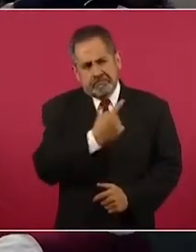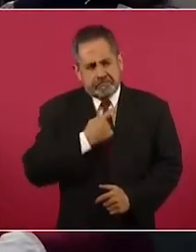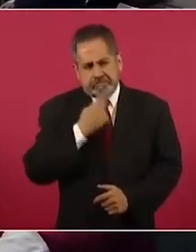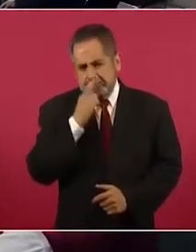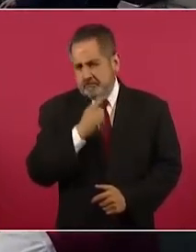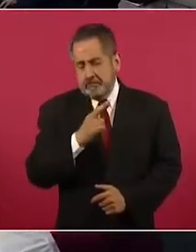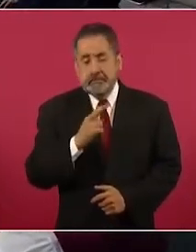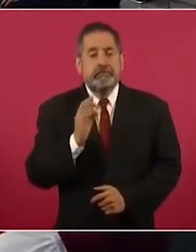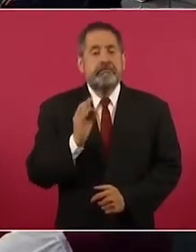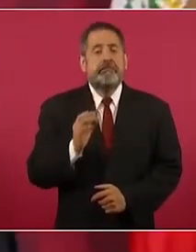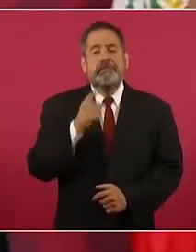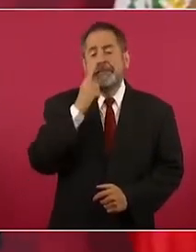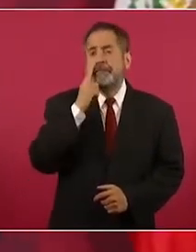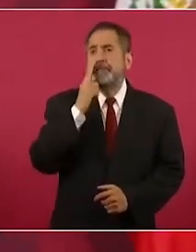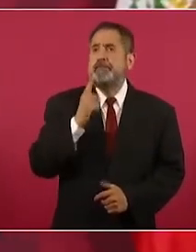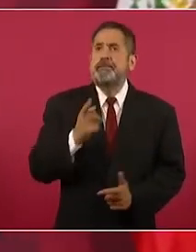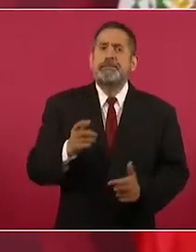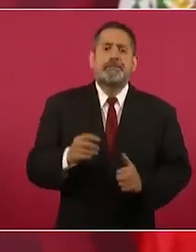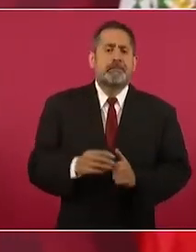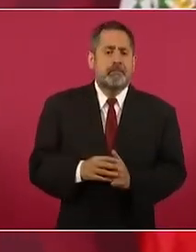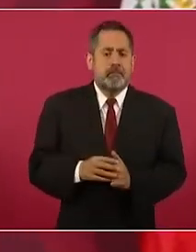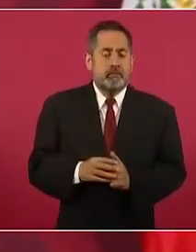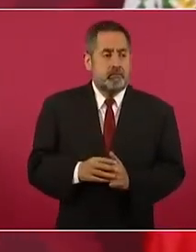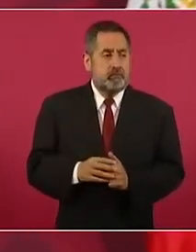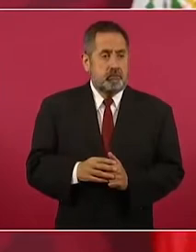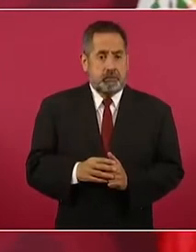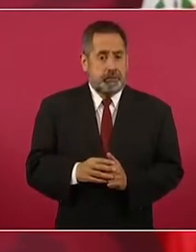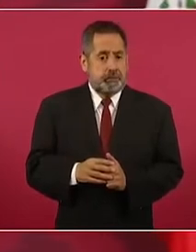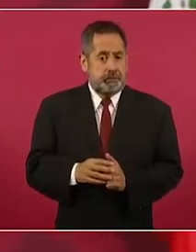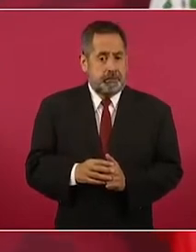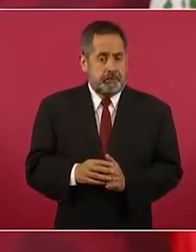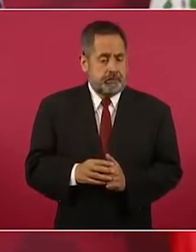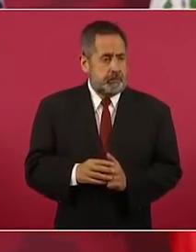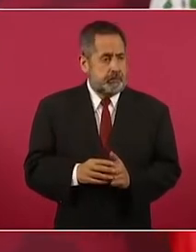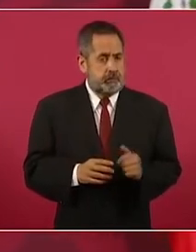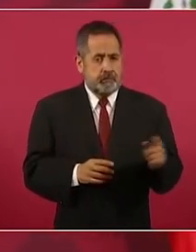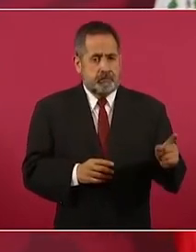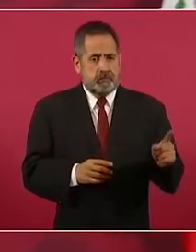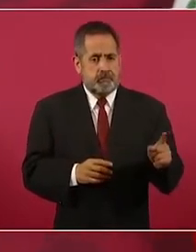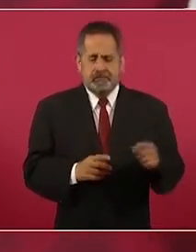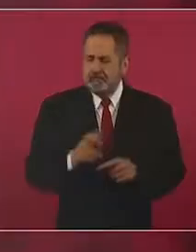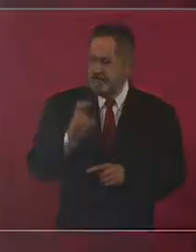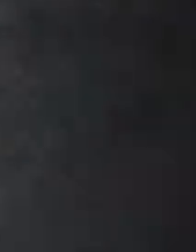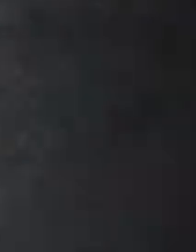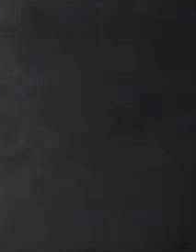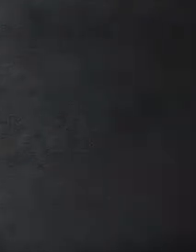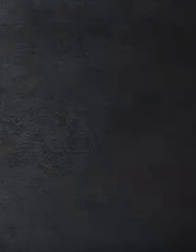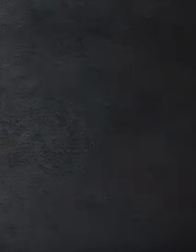es un respeto a México,